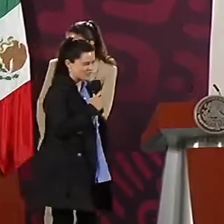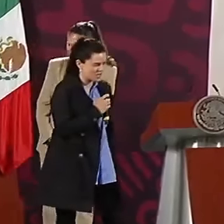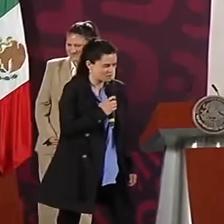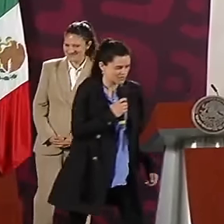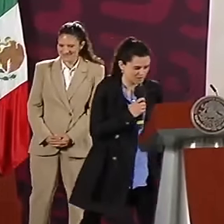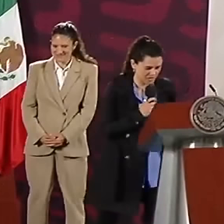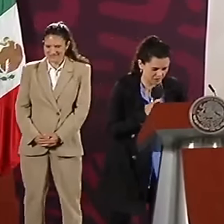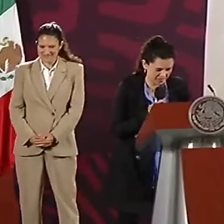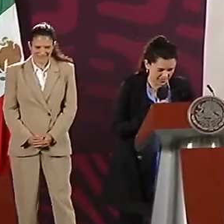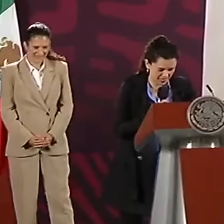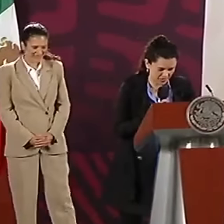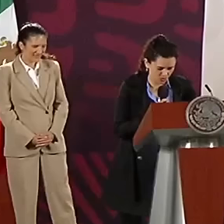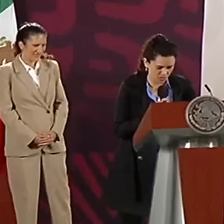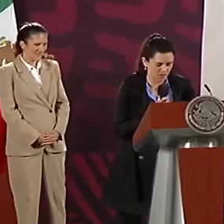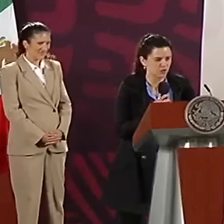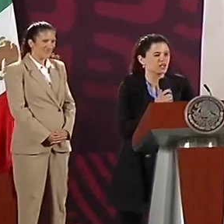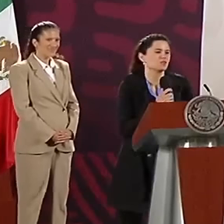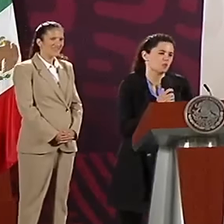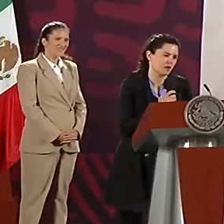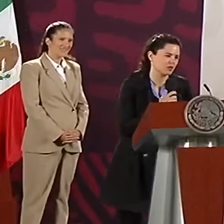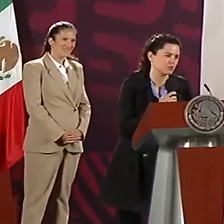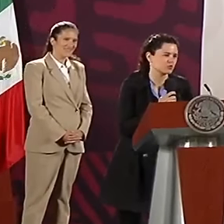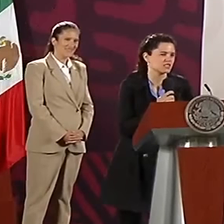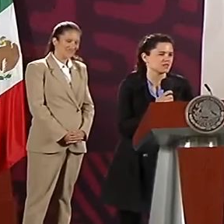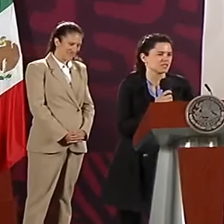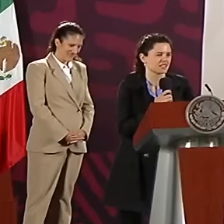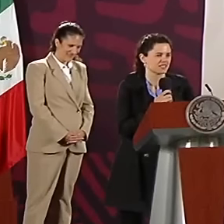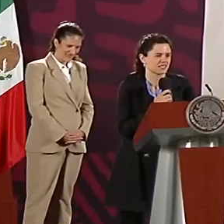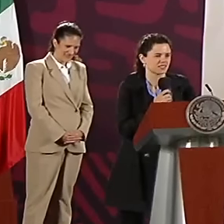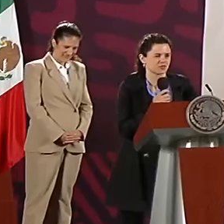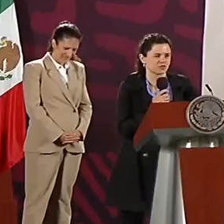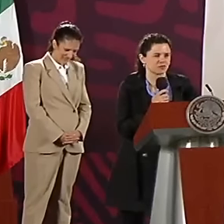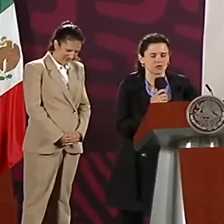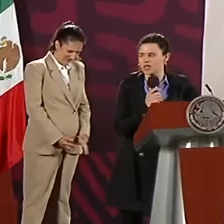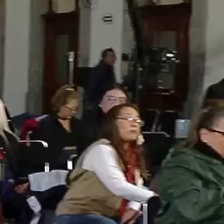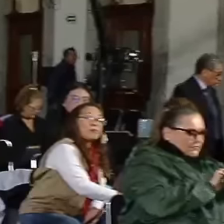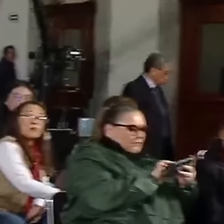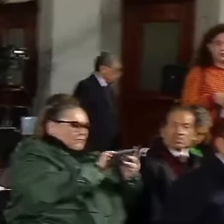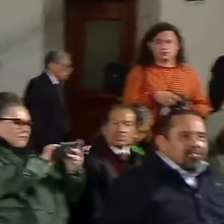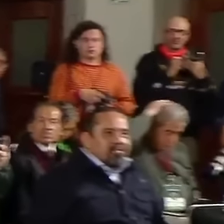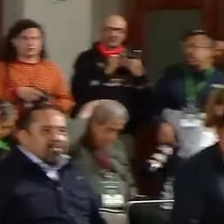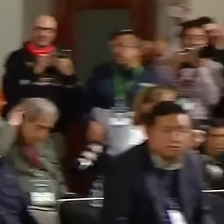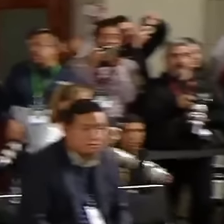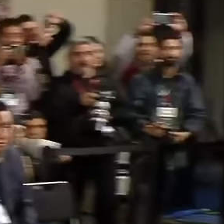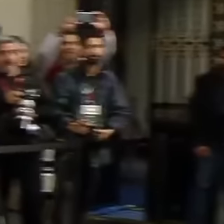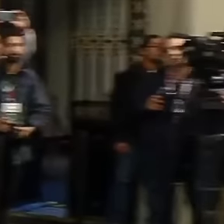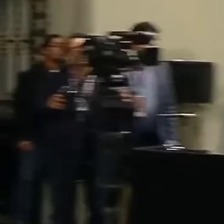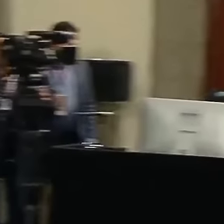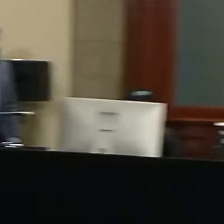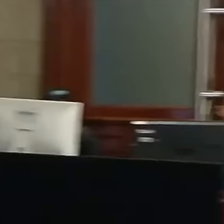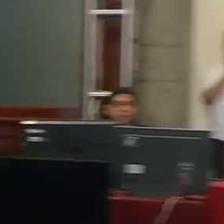Y mencionamos también la presencia de José Manuel Ubaldo. Muchísimas gracias, José Manuel.